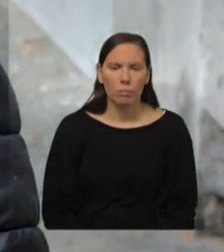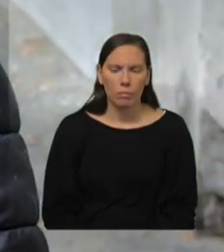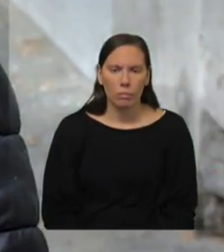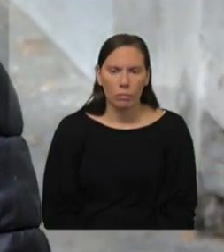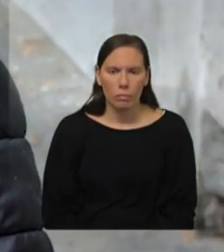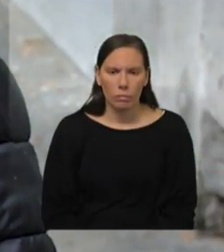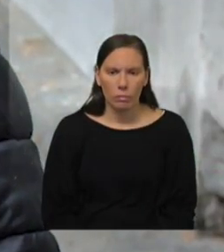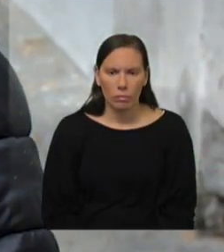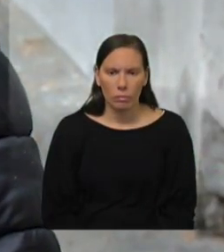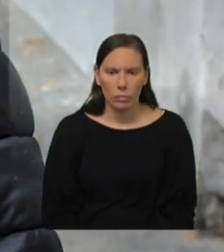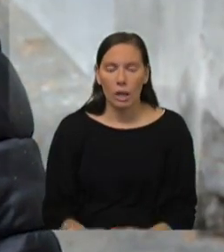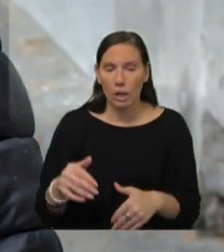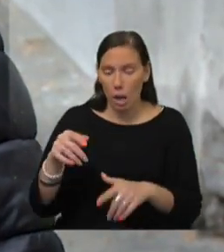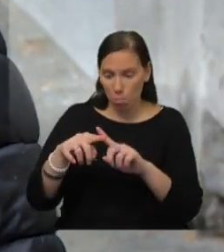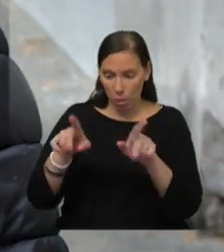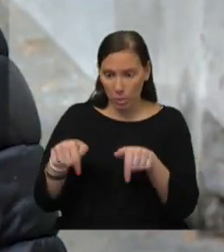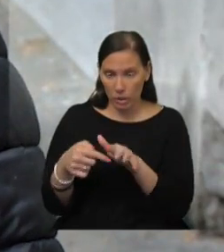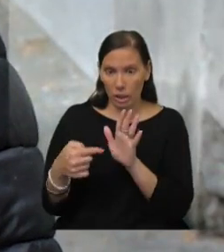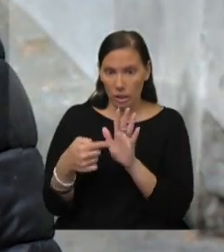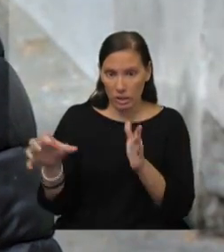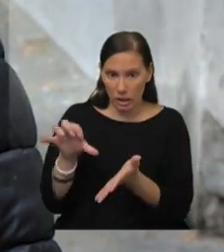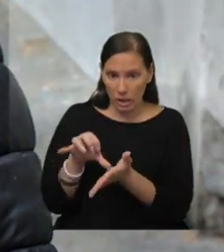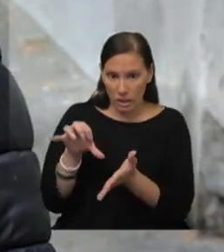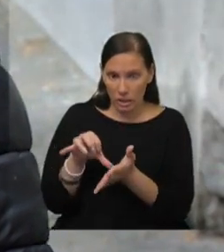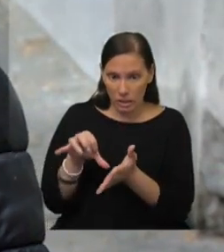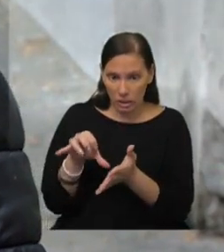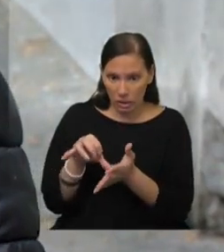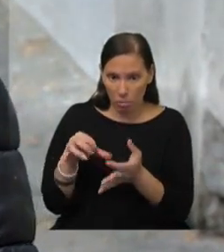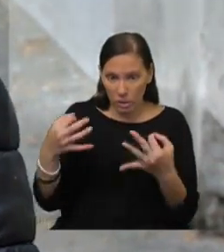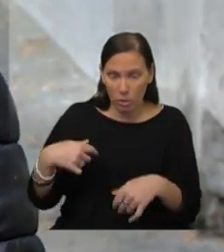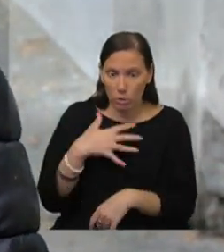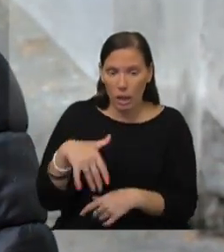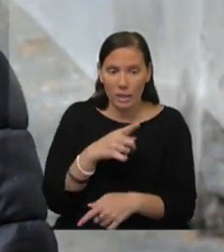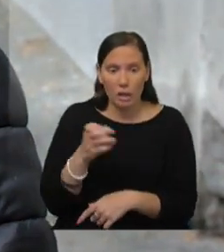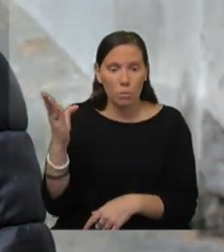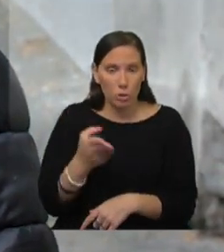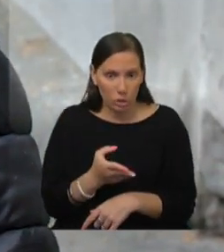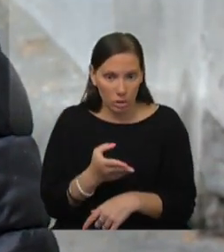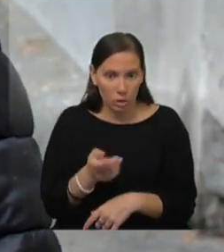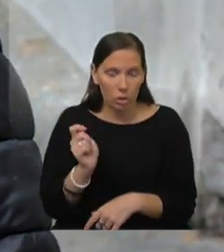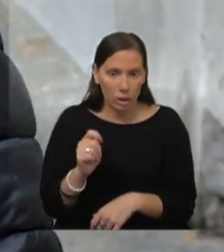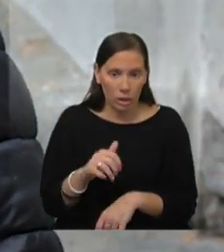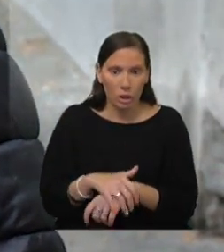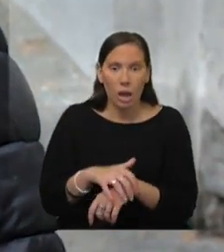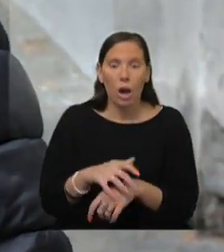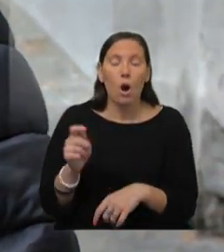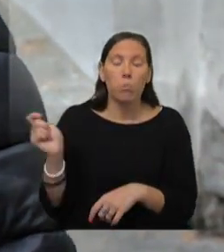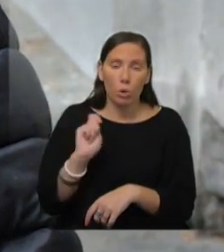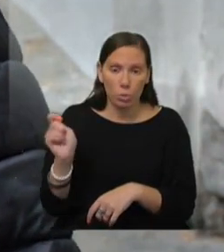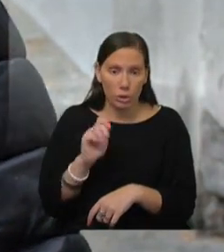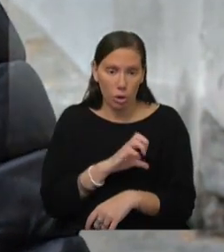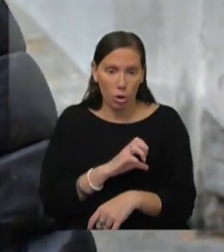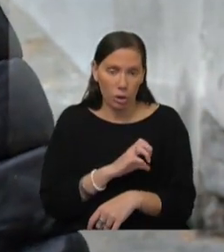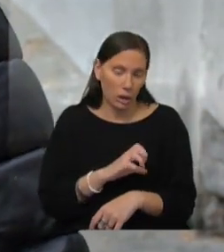la papeleta es Clara donde dice que el sistema de seguridad social debe ser administrado 100% por el organismo público y Estatal quedando